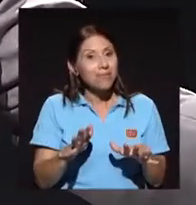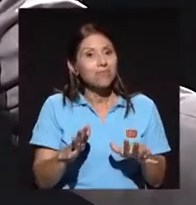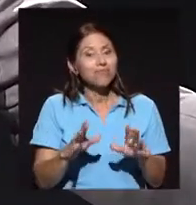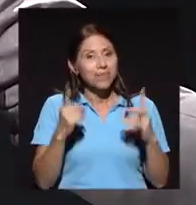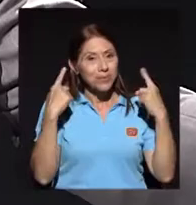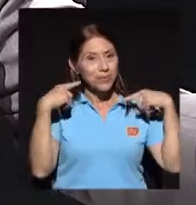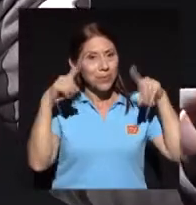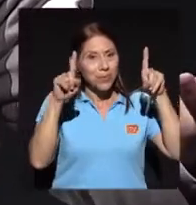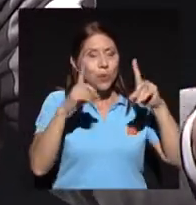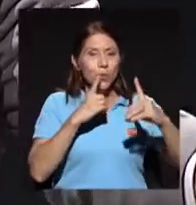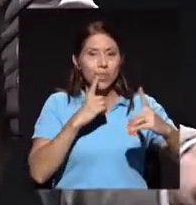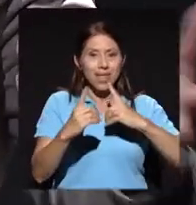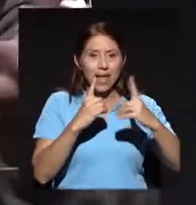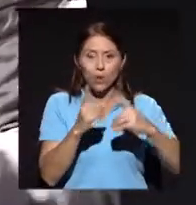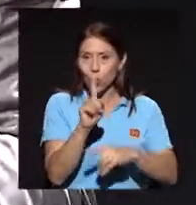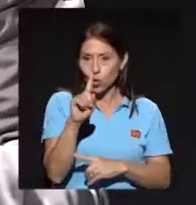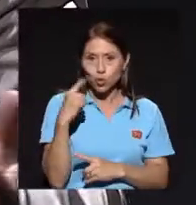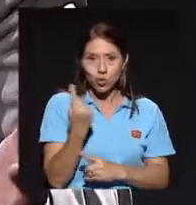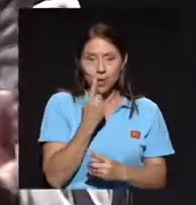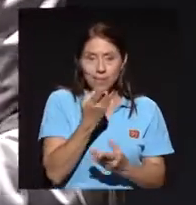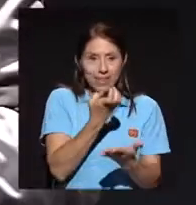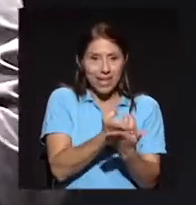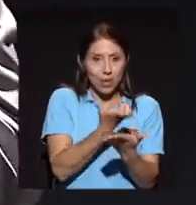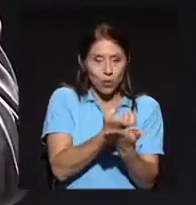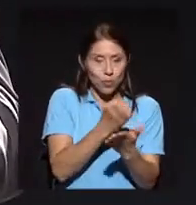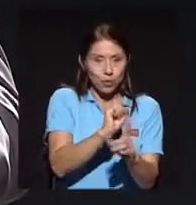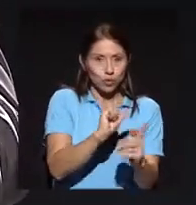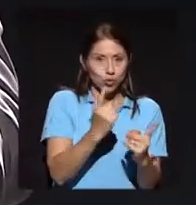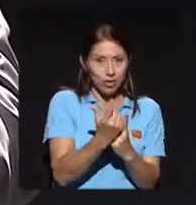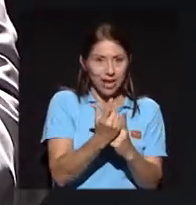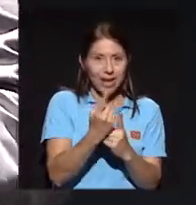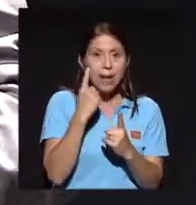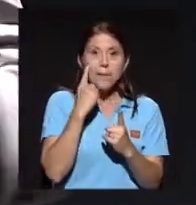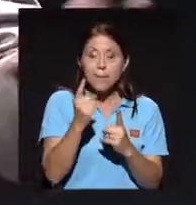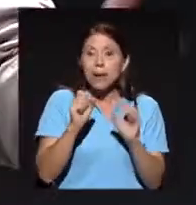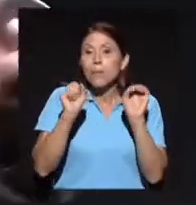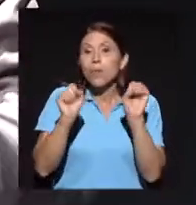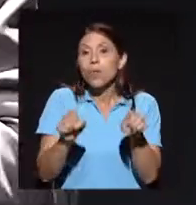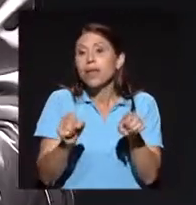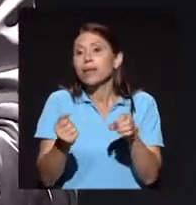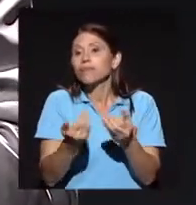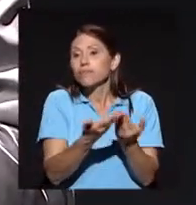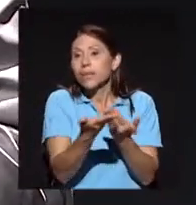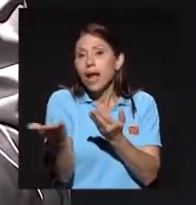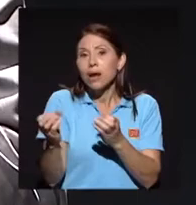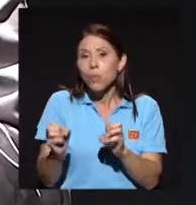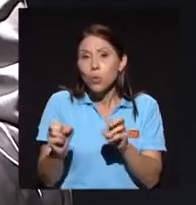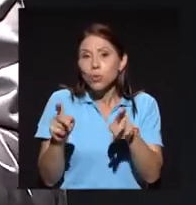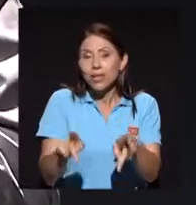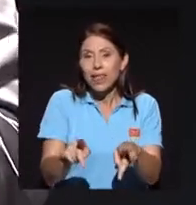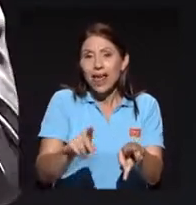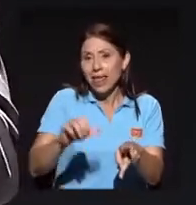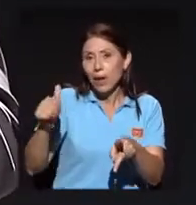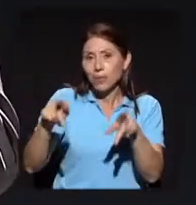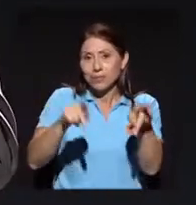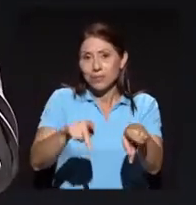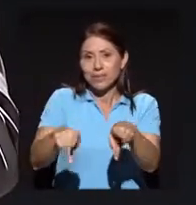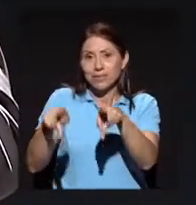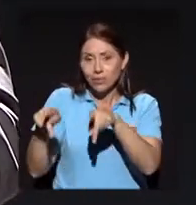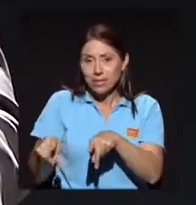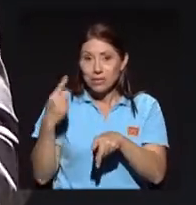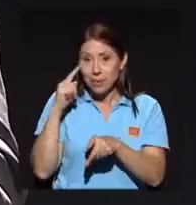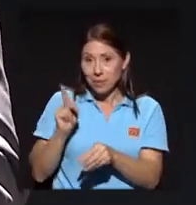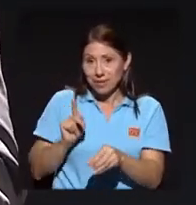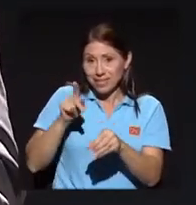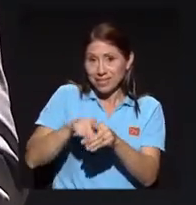sólo el del consejo económico y social para dar el espacio digamos al resto de la sociedad a participar en la forma que don miguel describió sino